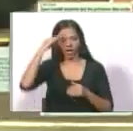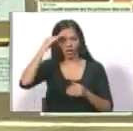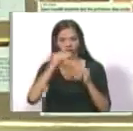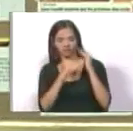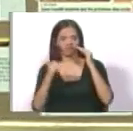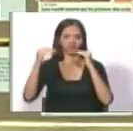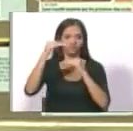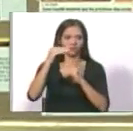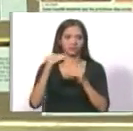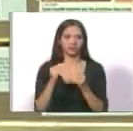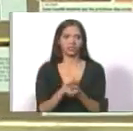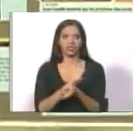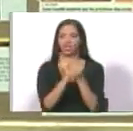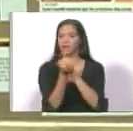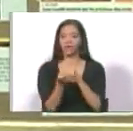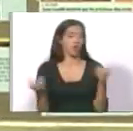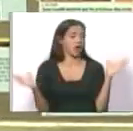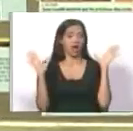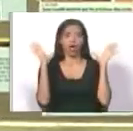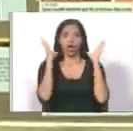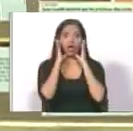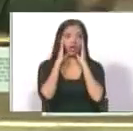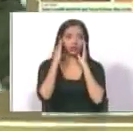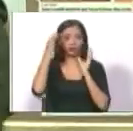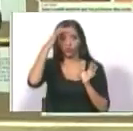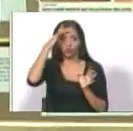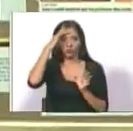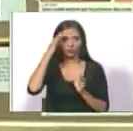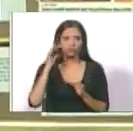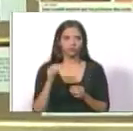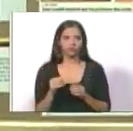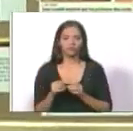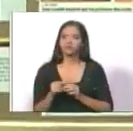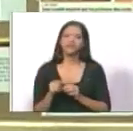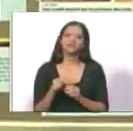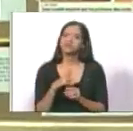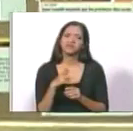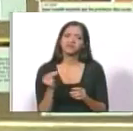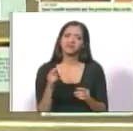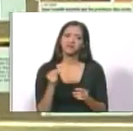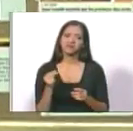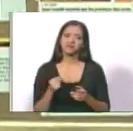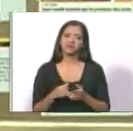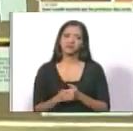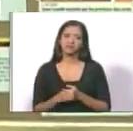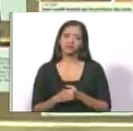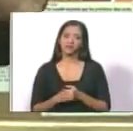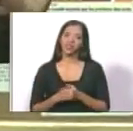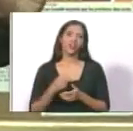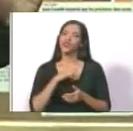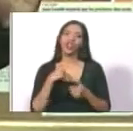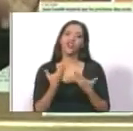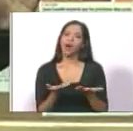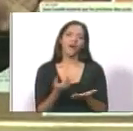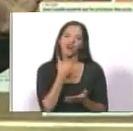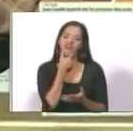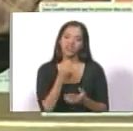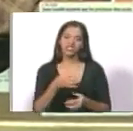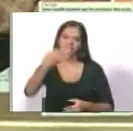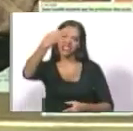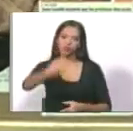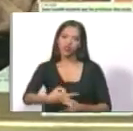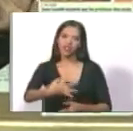el formato y se le escándalo para ellos. No es el escándalo. No les vamos a dar papaya, tengan la